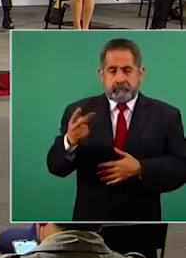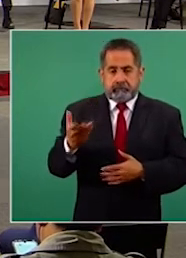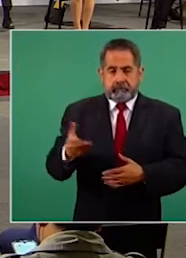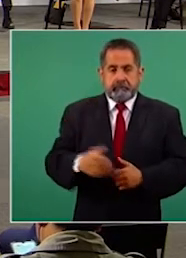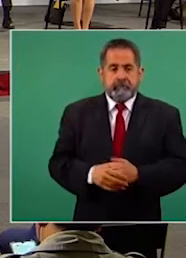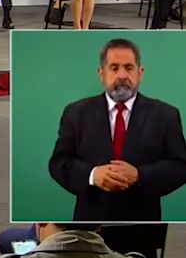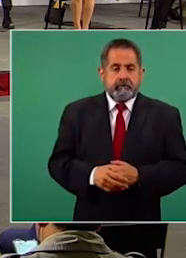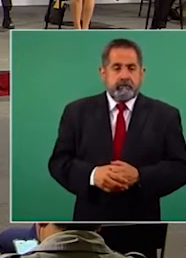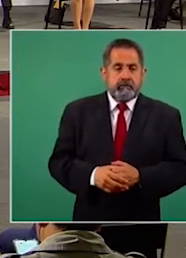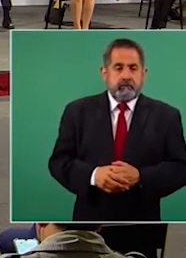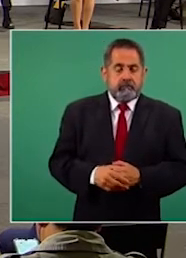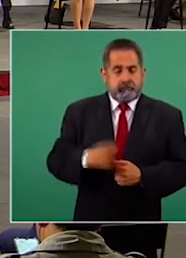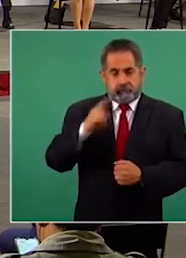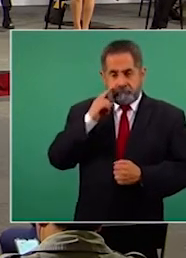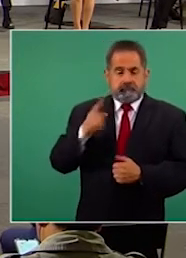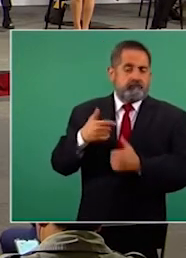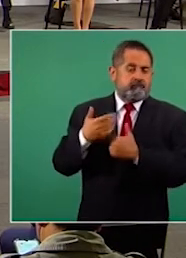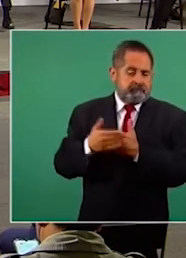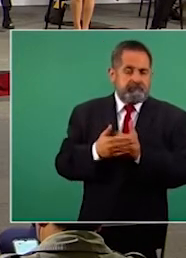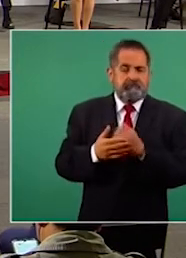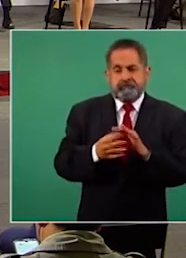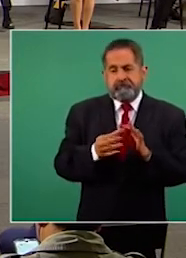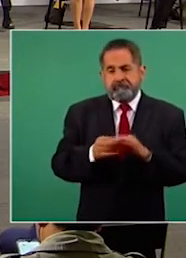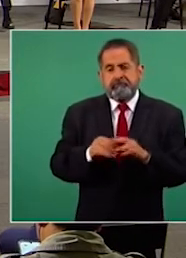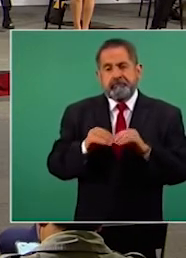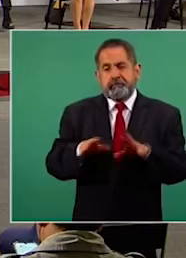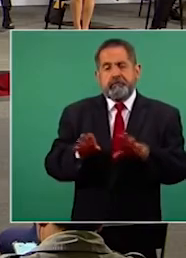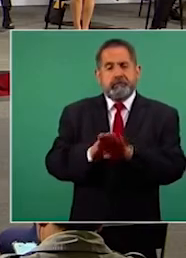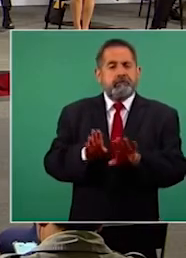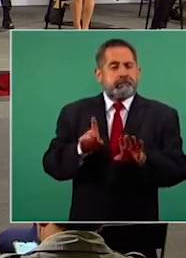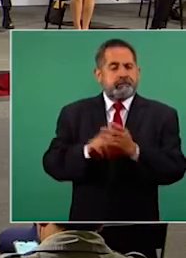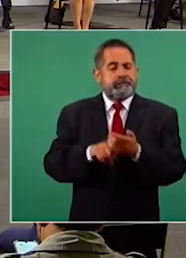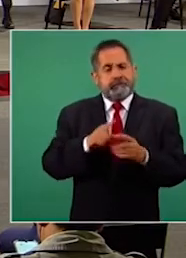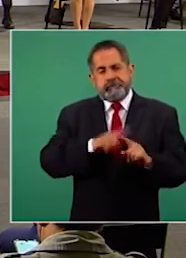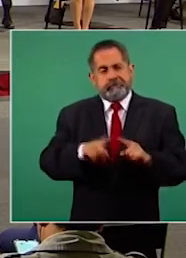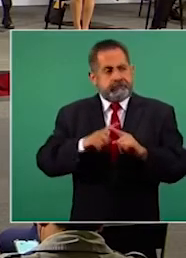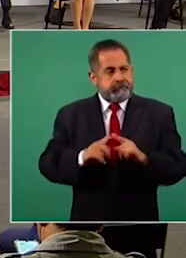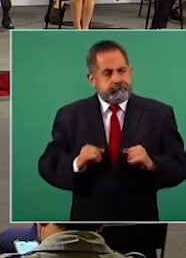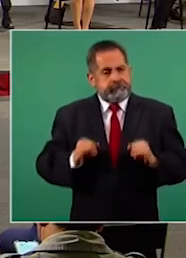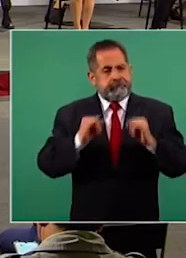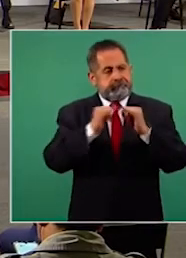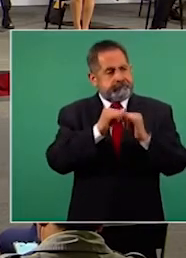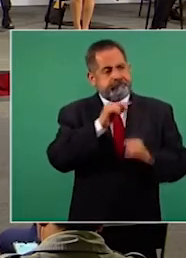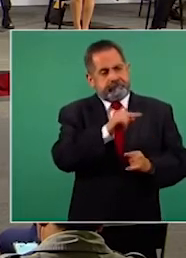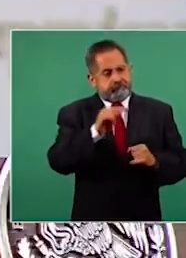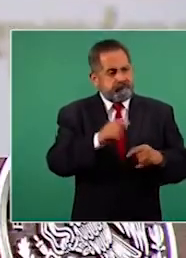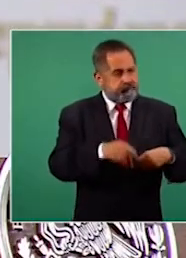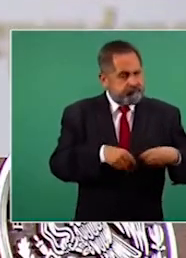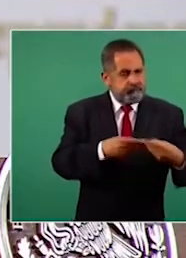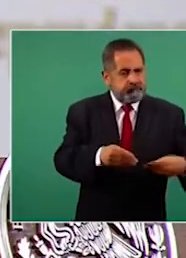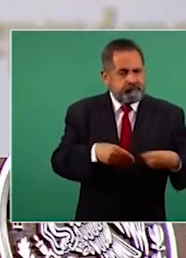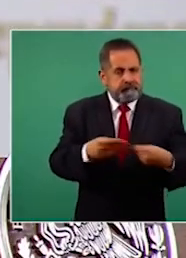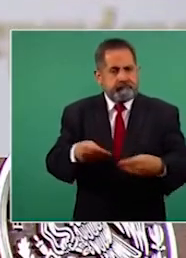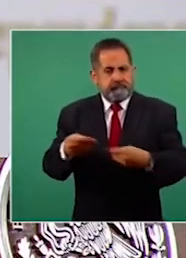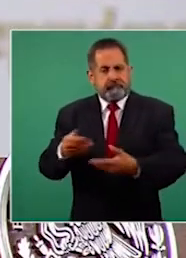Quiero expresar que esto se ha dado a través de precisamente esas instituciones y ha sido tanto para